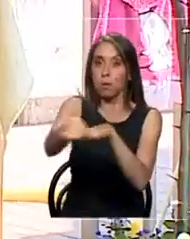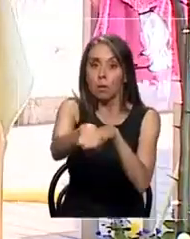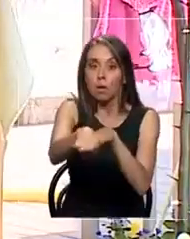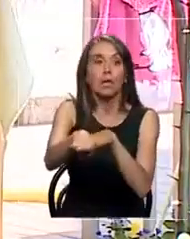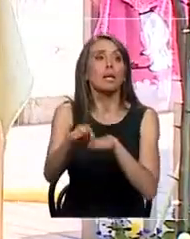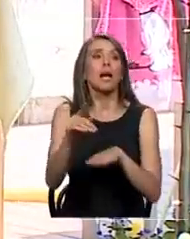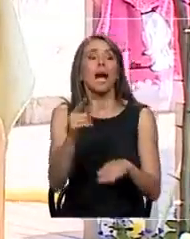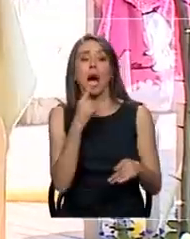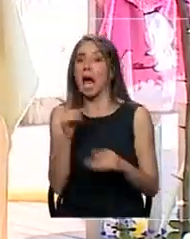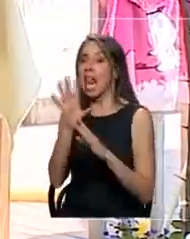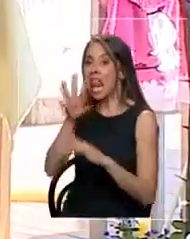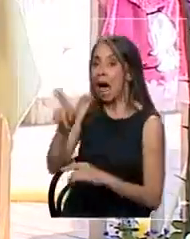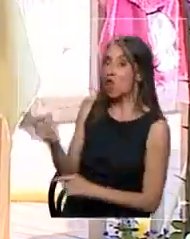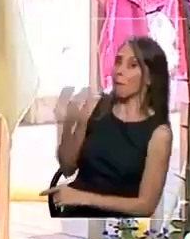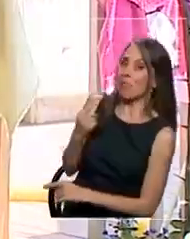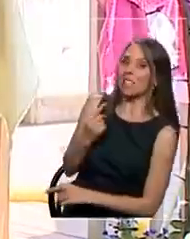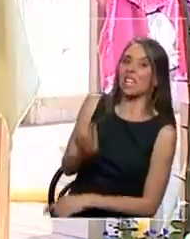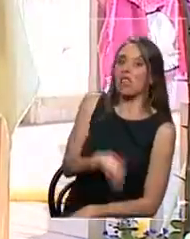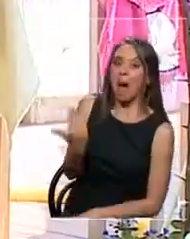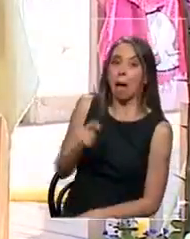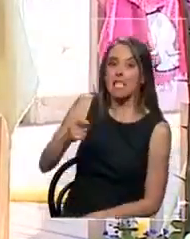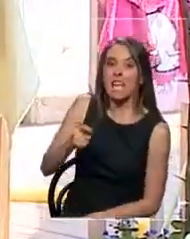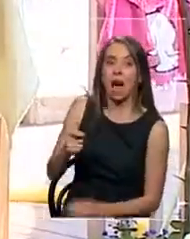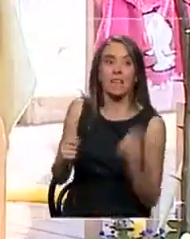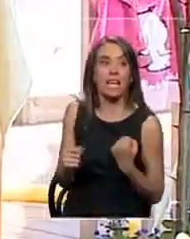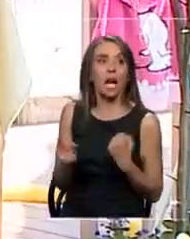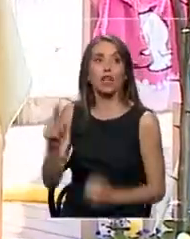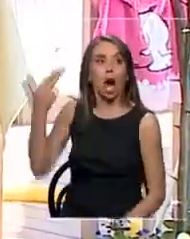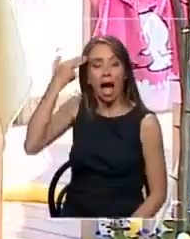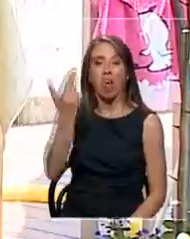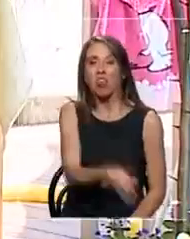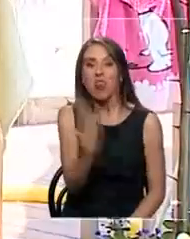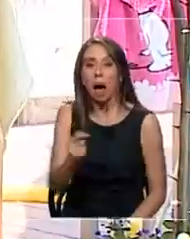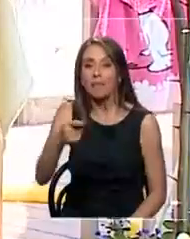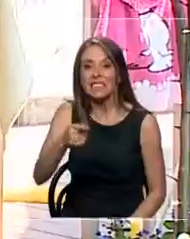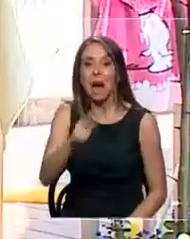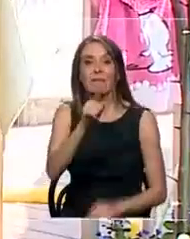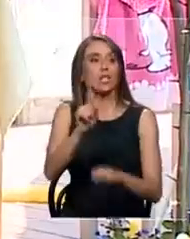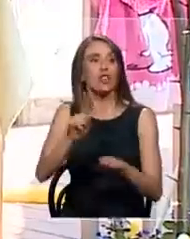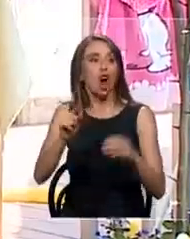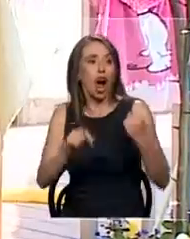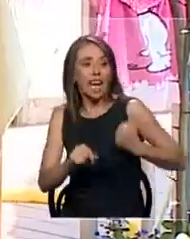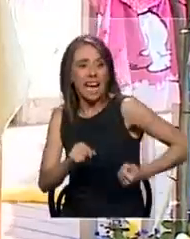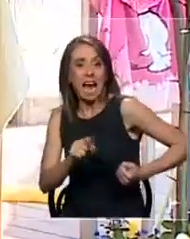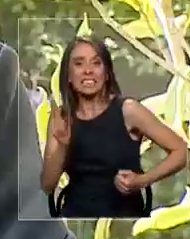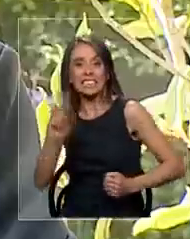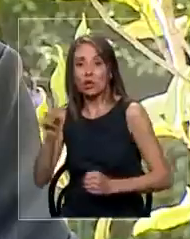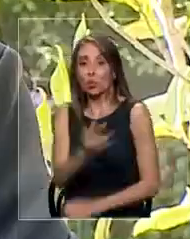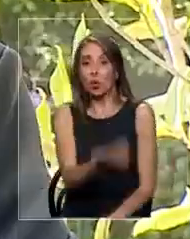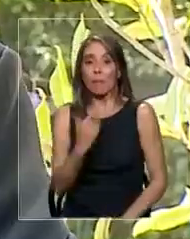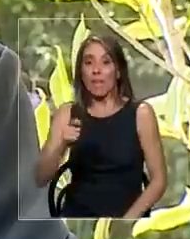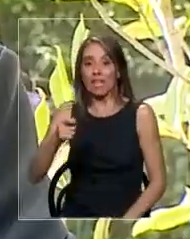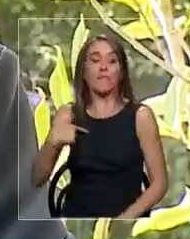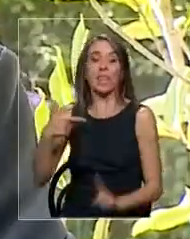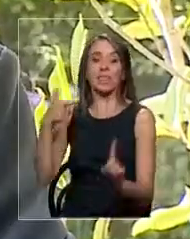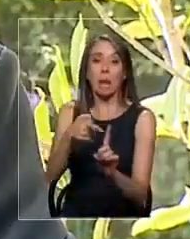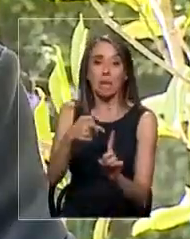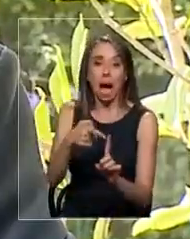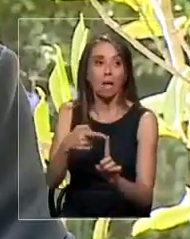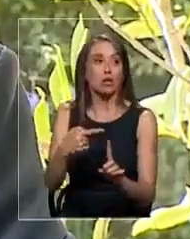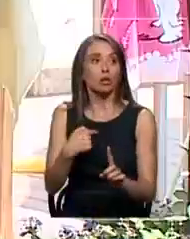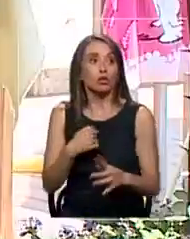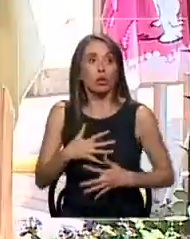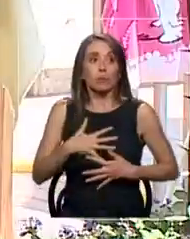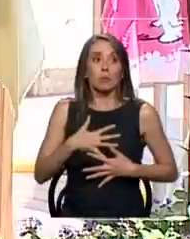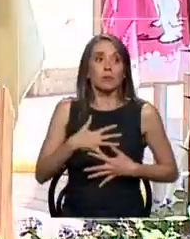están en mi cartera. Pero él no me creía, entonces me seguía apuntando y me decía, pásamelas, no te muevas, si no me las pasas, te mato. Después de esto, o sea, me